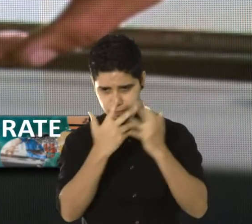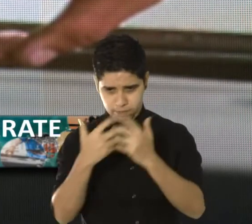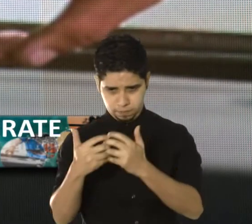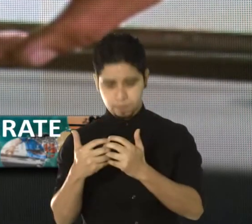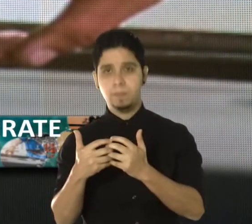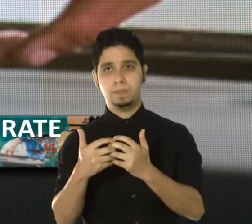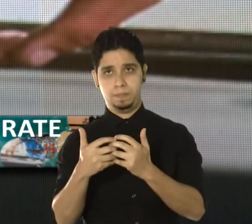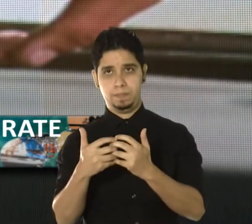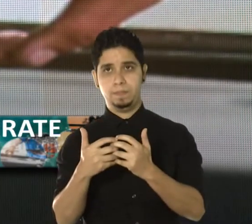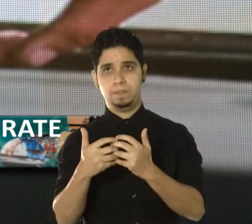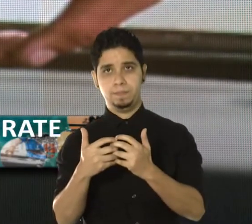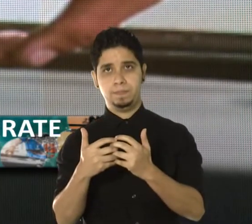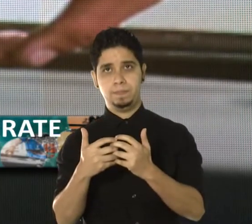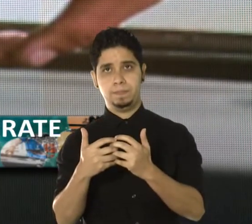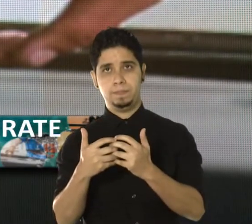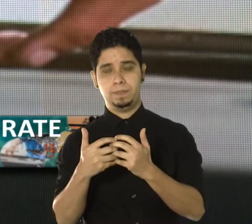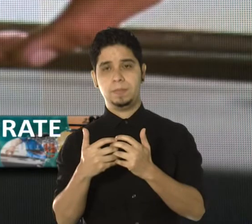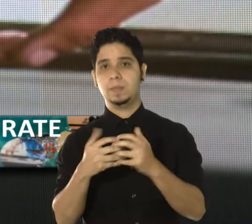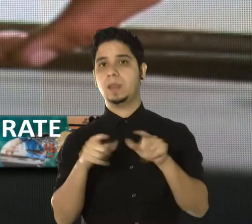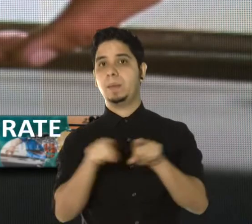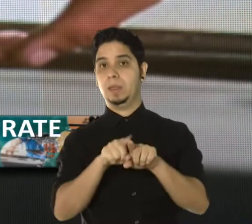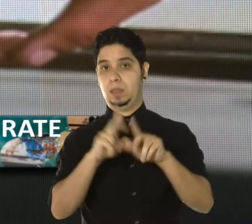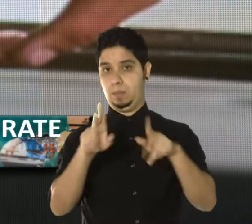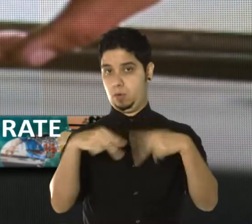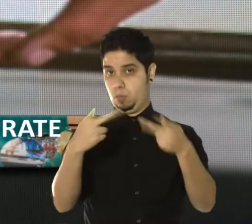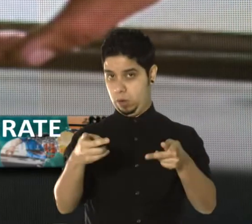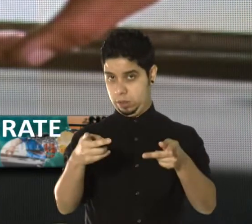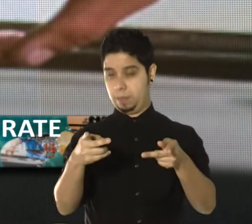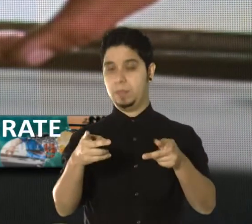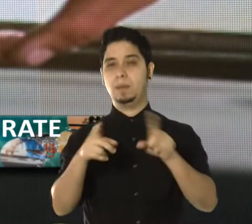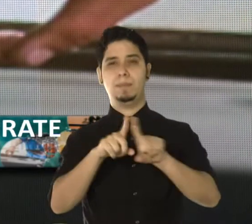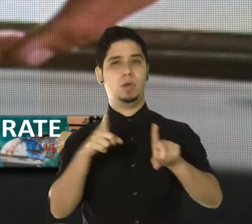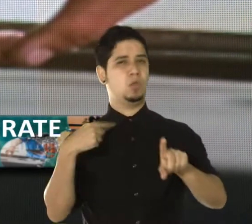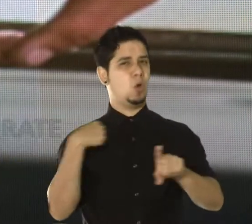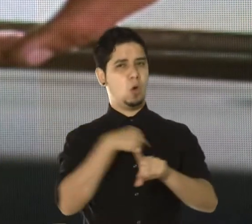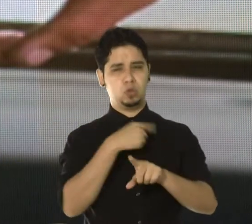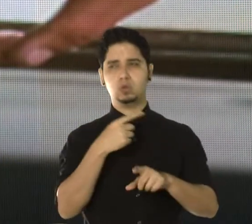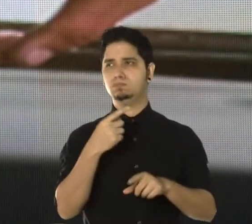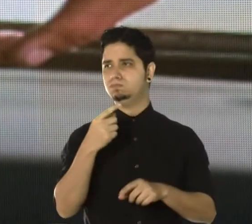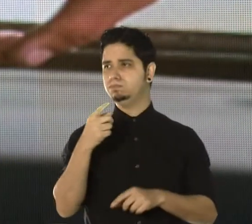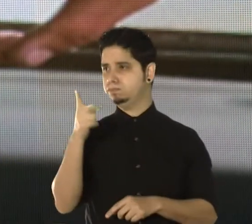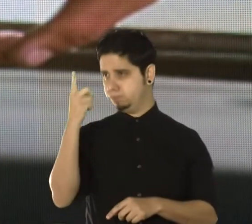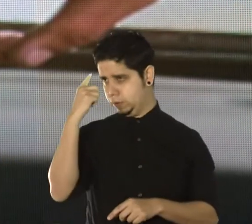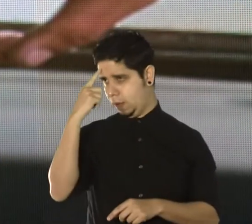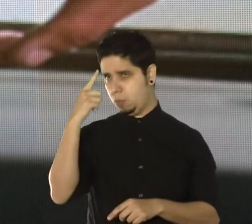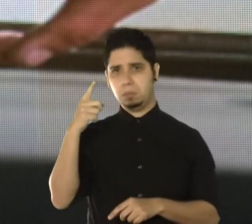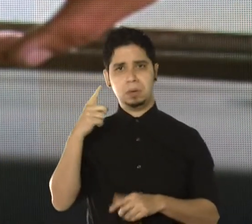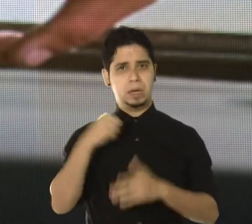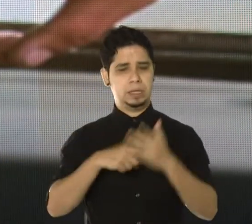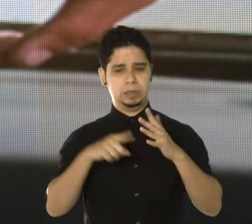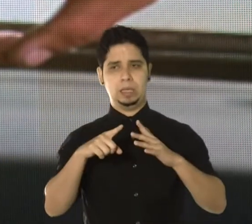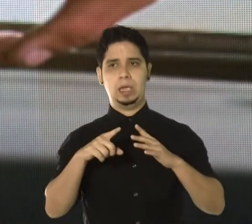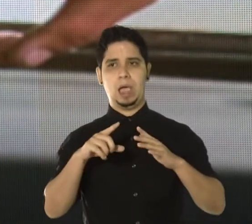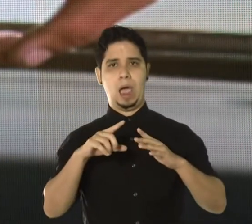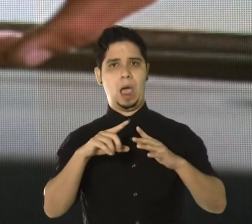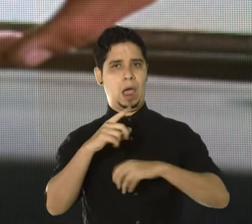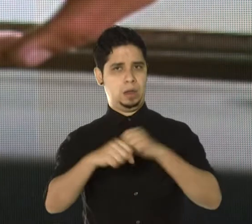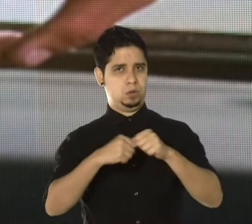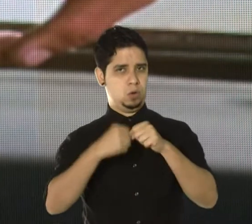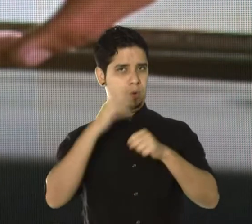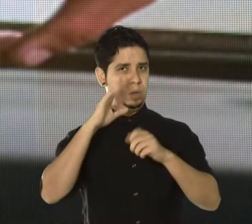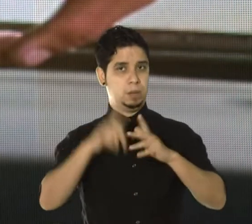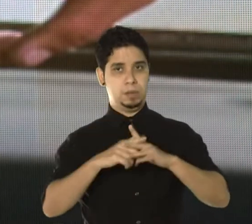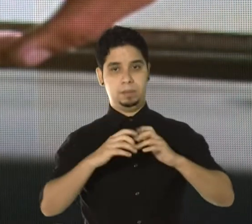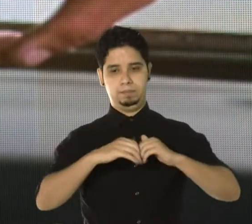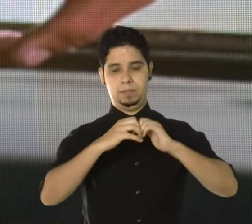planificación y de propuestas RFQ para estos proyectos, pero entendemos que este año van a empezar a salir unos cuantos. Ahora, los retos están de falta de mano